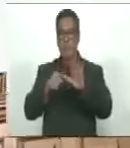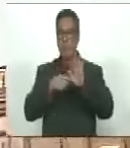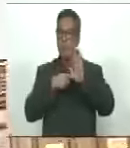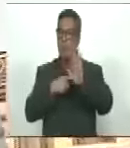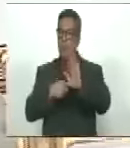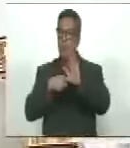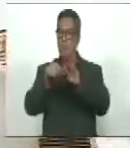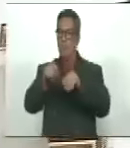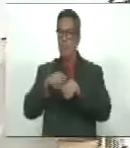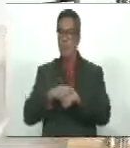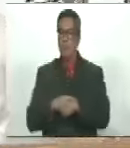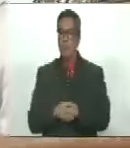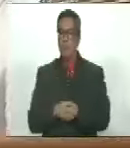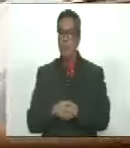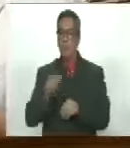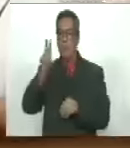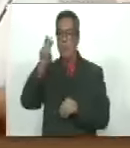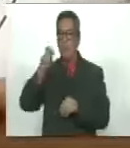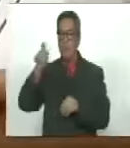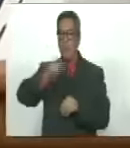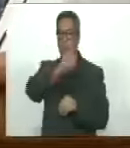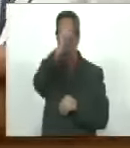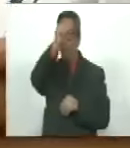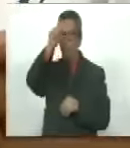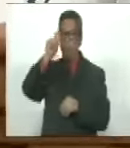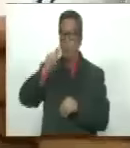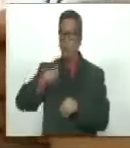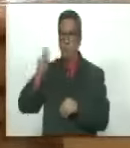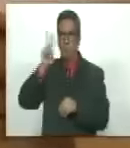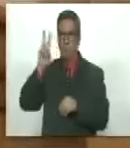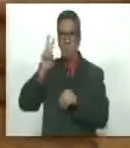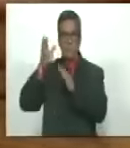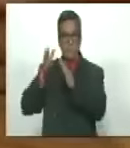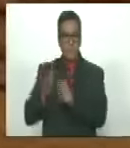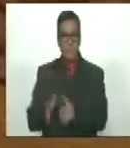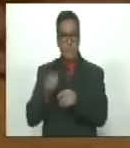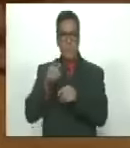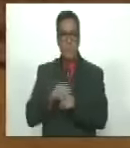presenta el nuevo mapa de Venezuela.